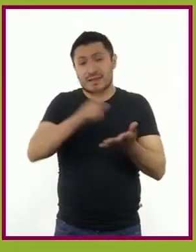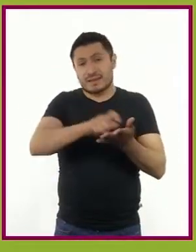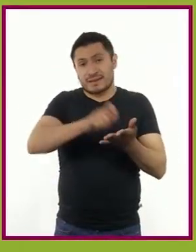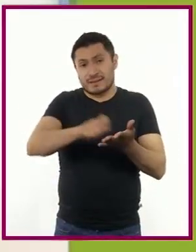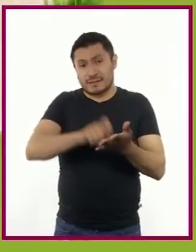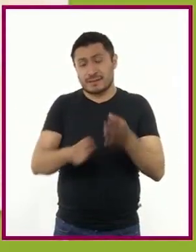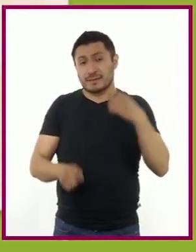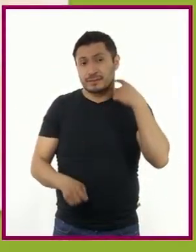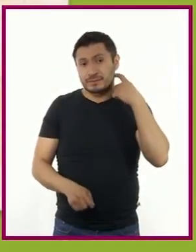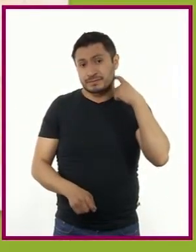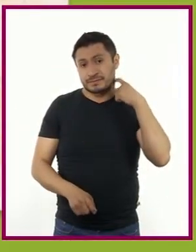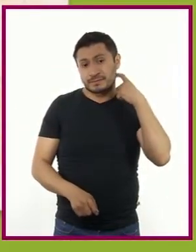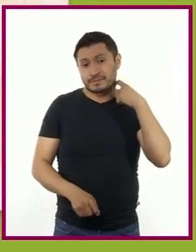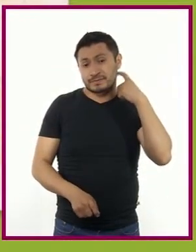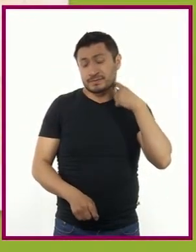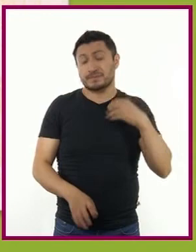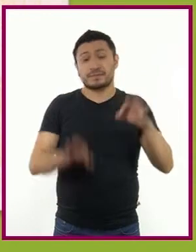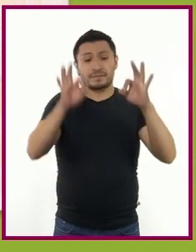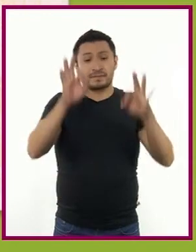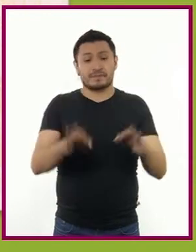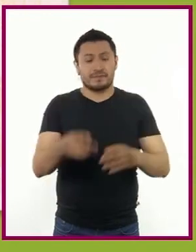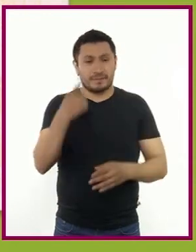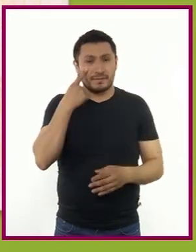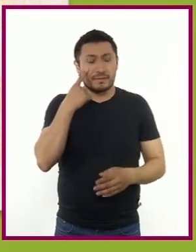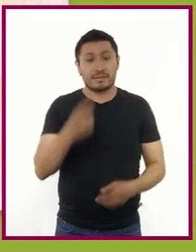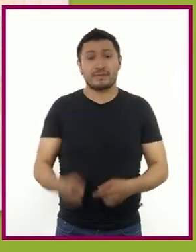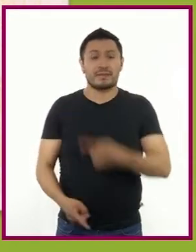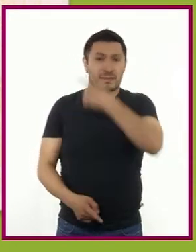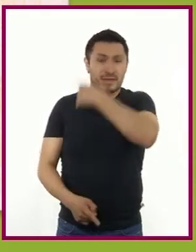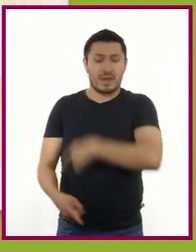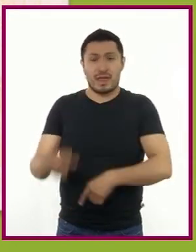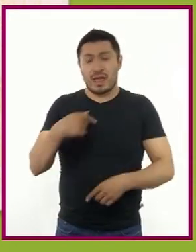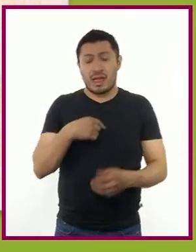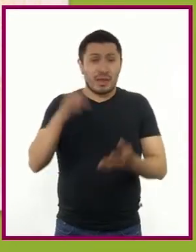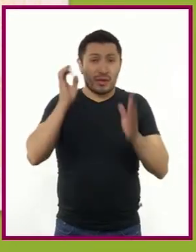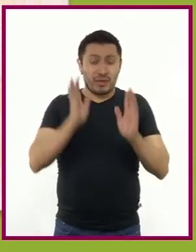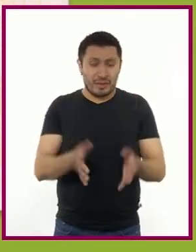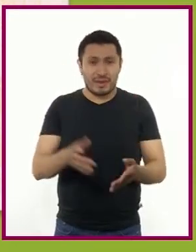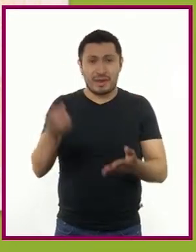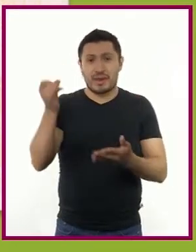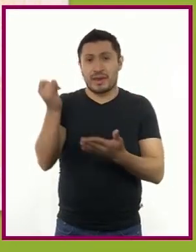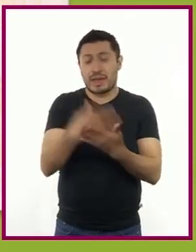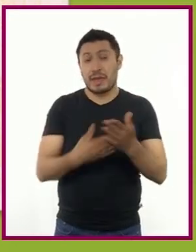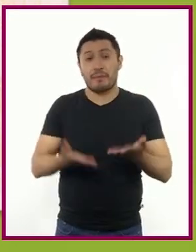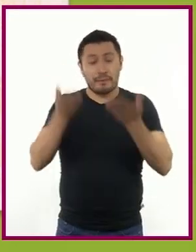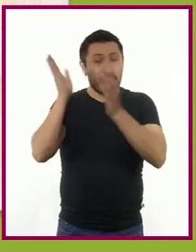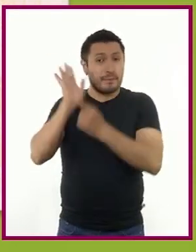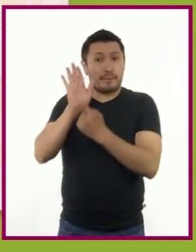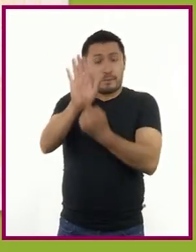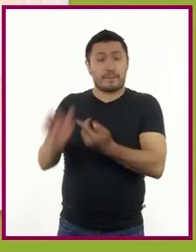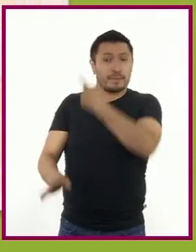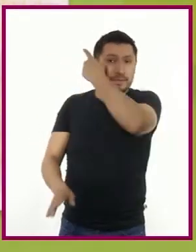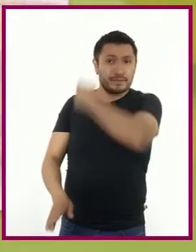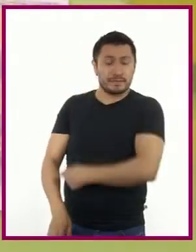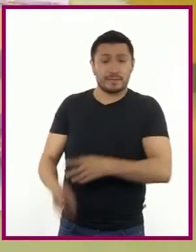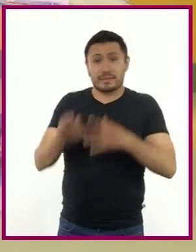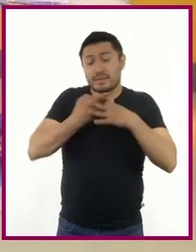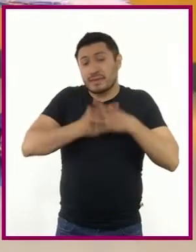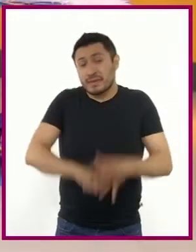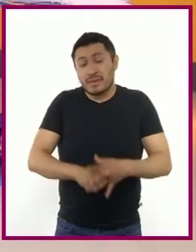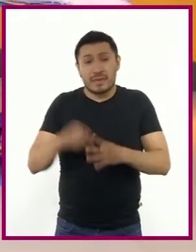anterior? Excelente. Mire, maestra, aquí me adelante. Puse la imagen. Iniciemos nuestra